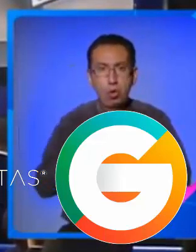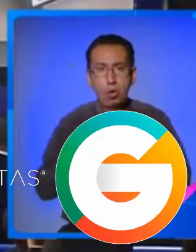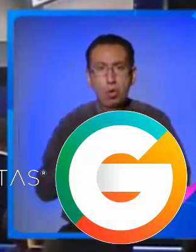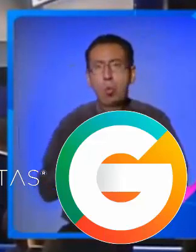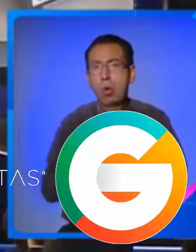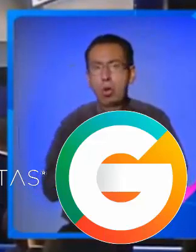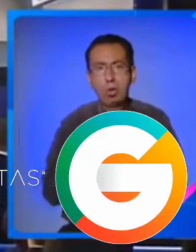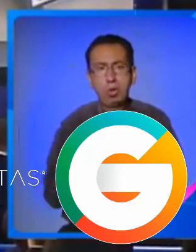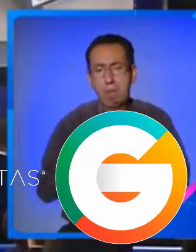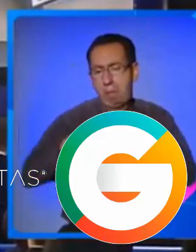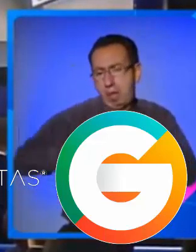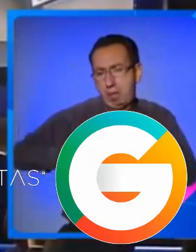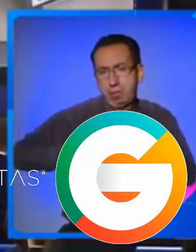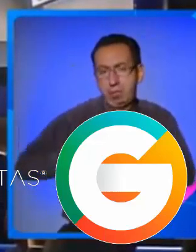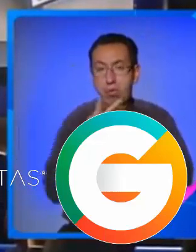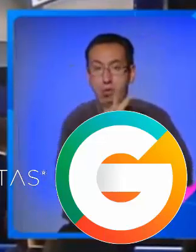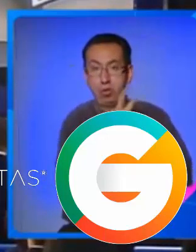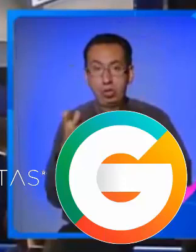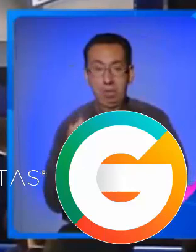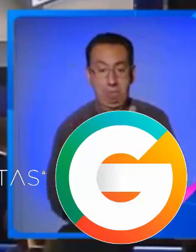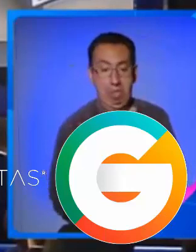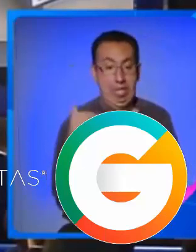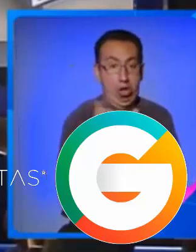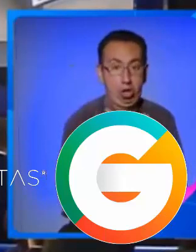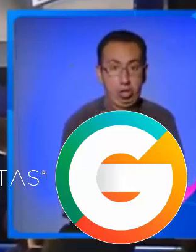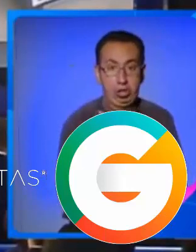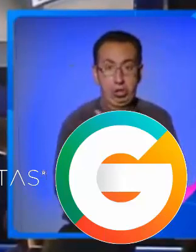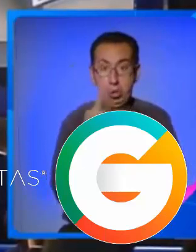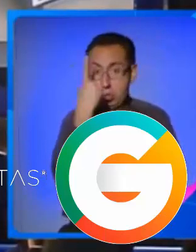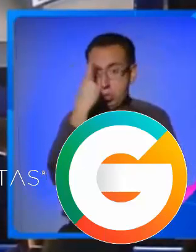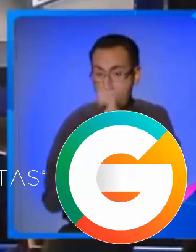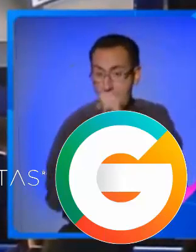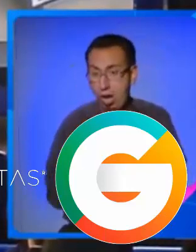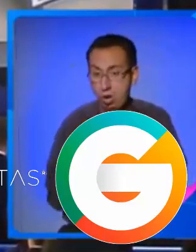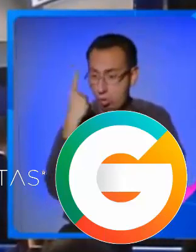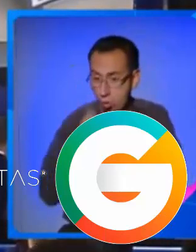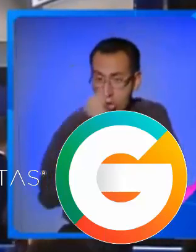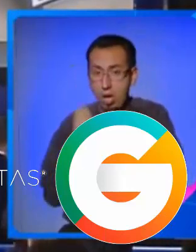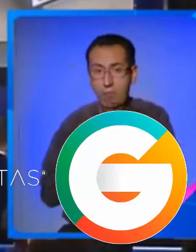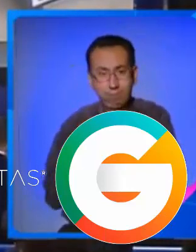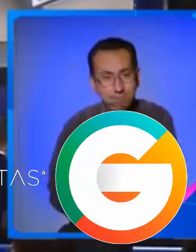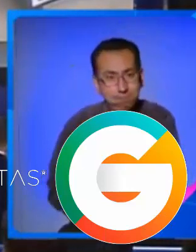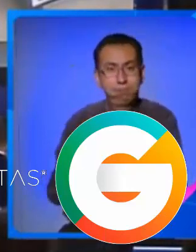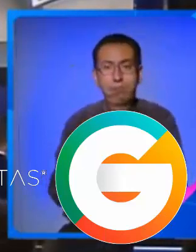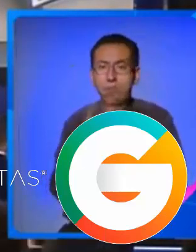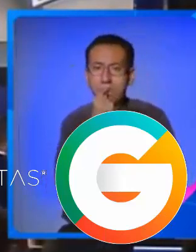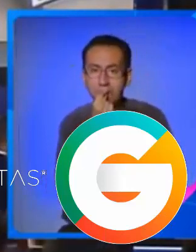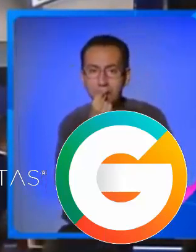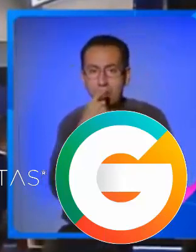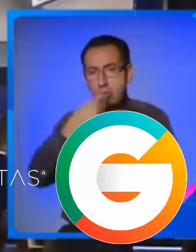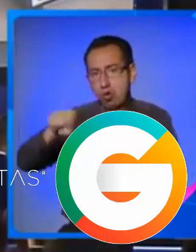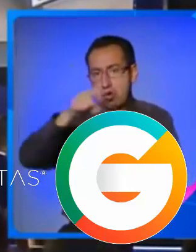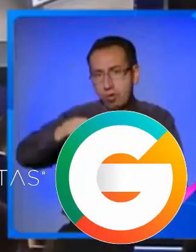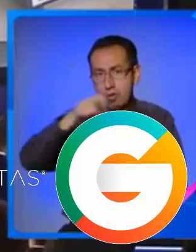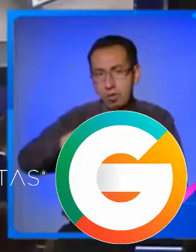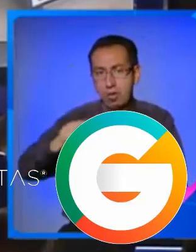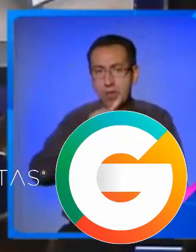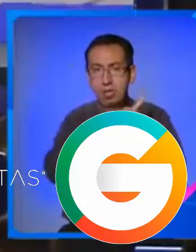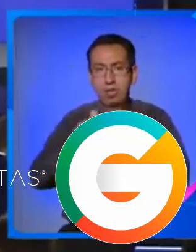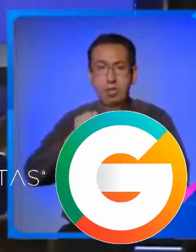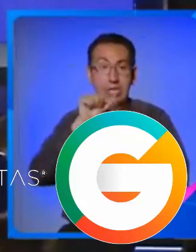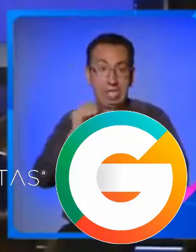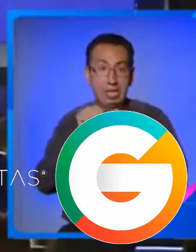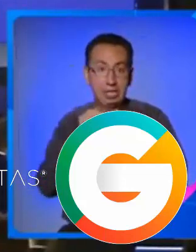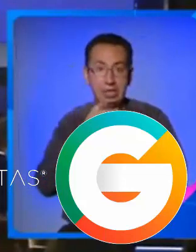Asignamos con este fondo 200 millones de pesos cada año. Con estos recursos se adquirieron en el último año